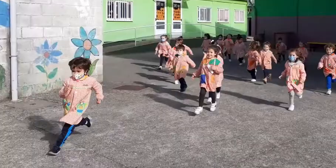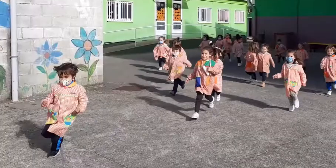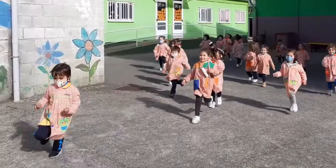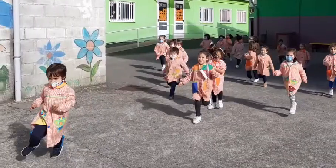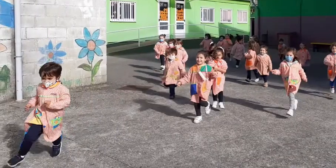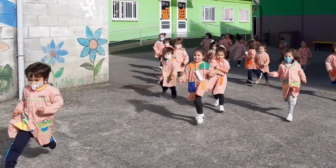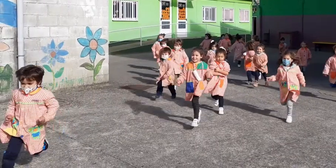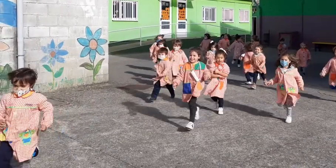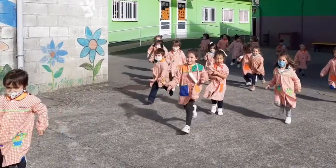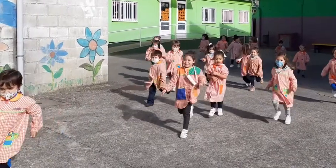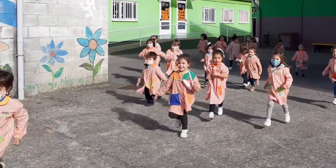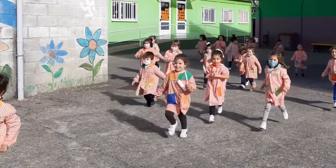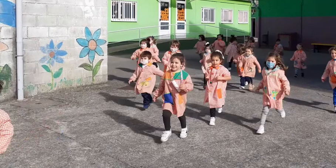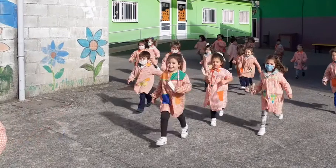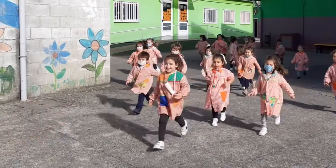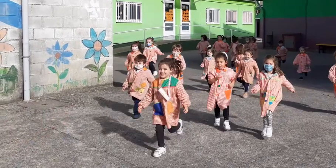mundo.